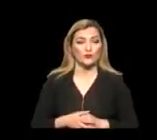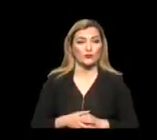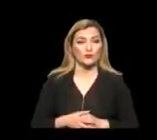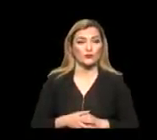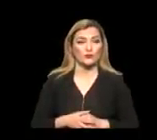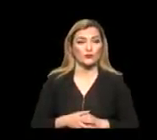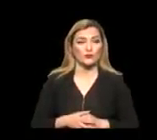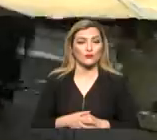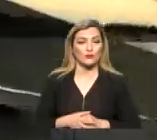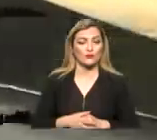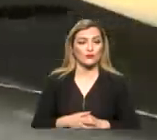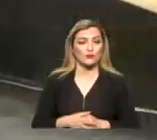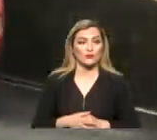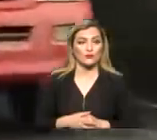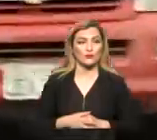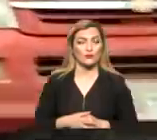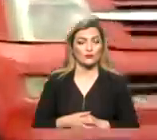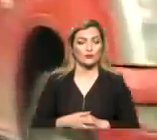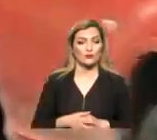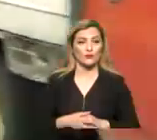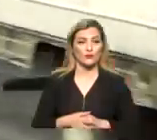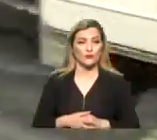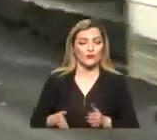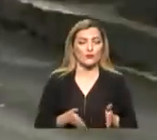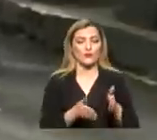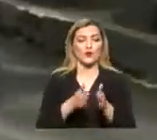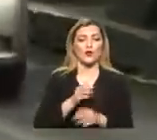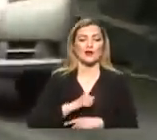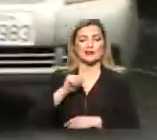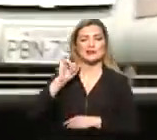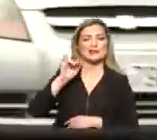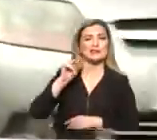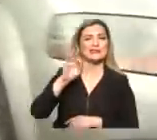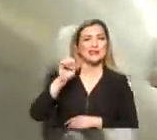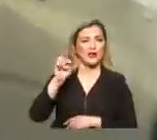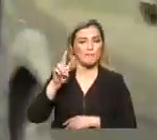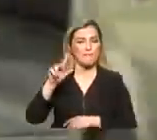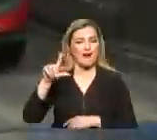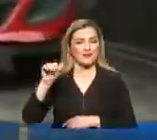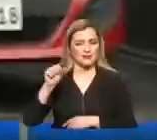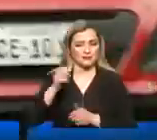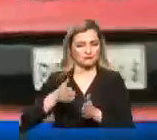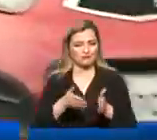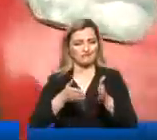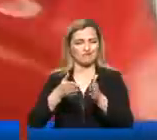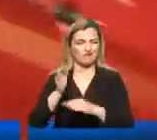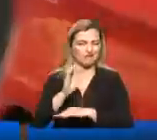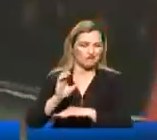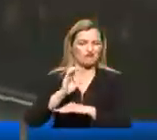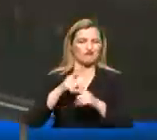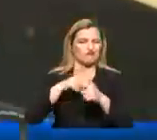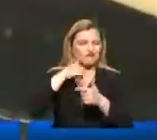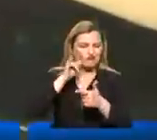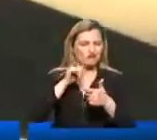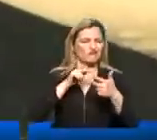Intervalles de la OA, a LOA vuelven a funcionar. pero como usted bien lo ha dicho, vuelven a funcionar